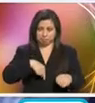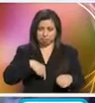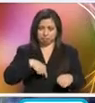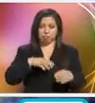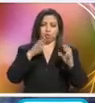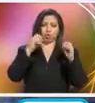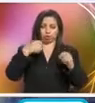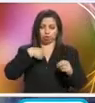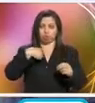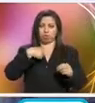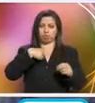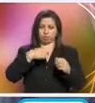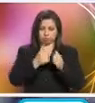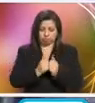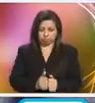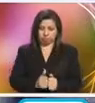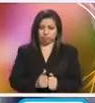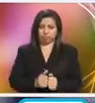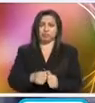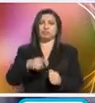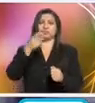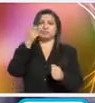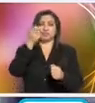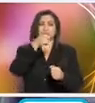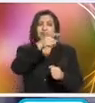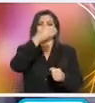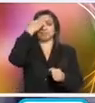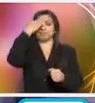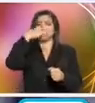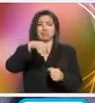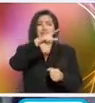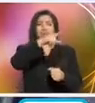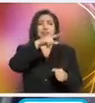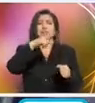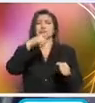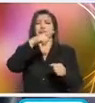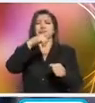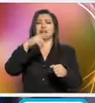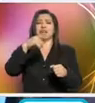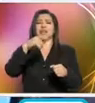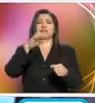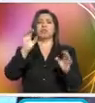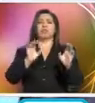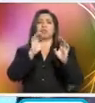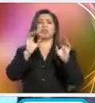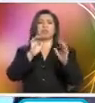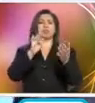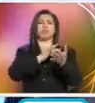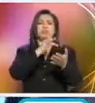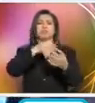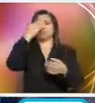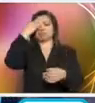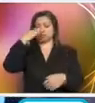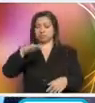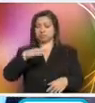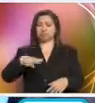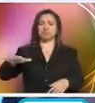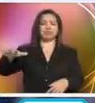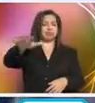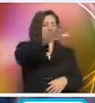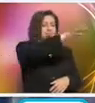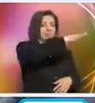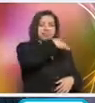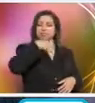que a mí me aparece el Museo de Memoria y Tolerancia a 1 kilómetro, el Museo del Reilete, el Museo de Sitio, el